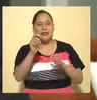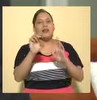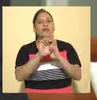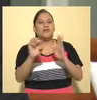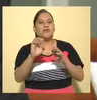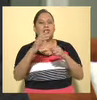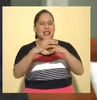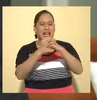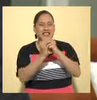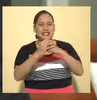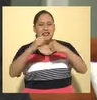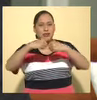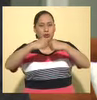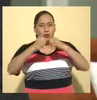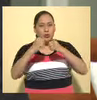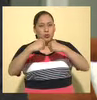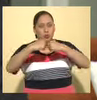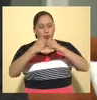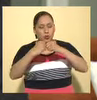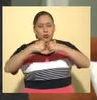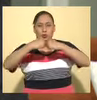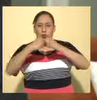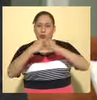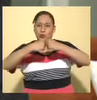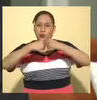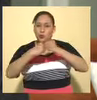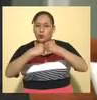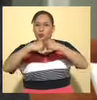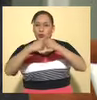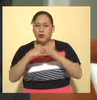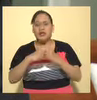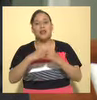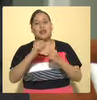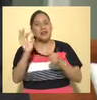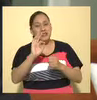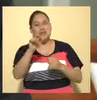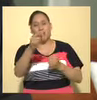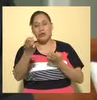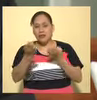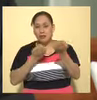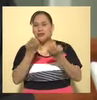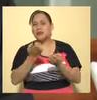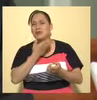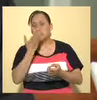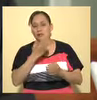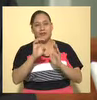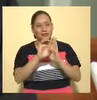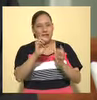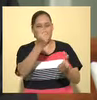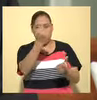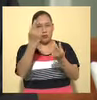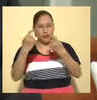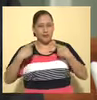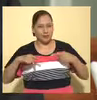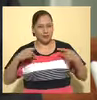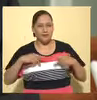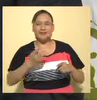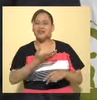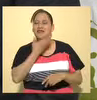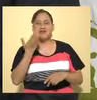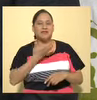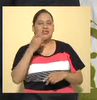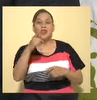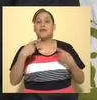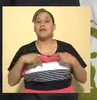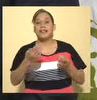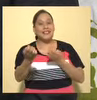raíz de una fricción que empieza a haber a nivel de la rodilla cuando empezamos a realizar cierta actividad. Normalmente en la gente, digamos, cotidiana, la